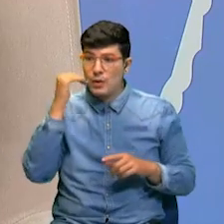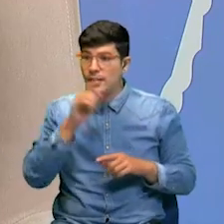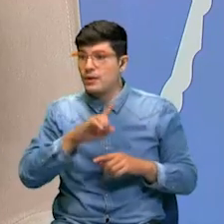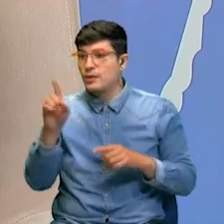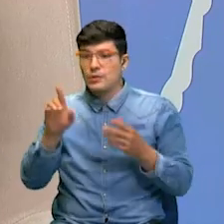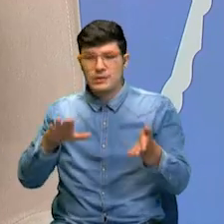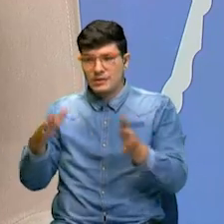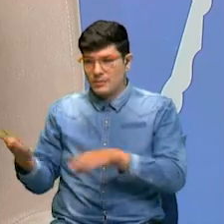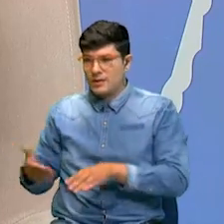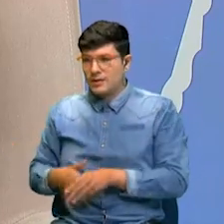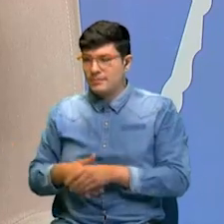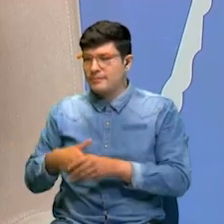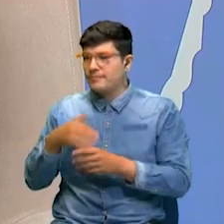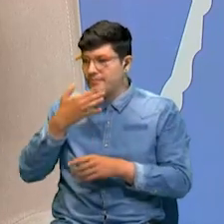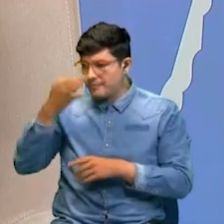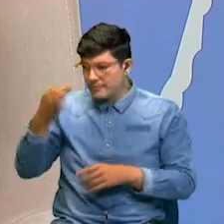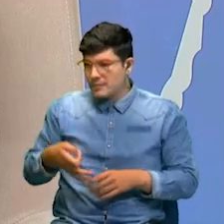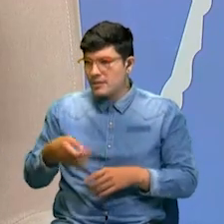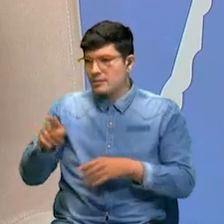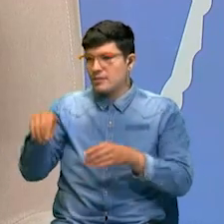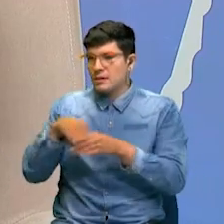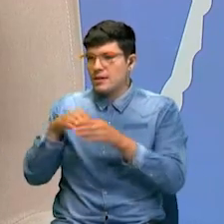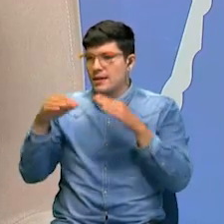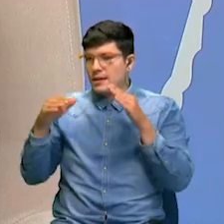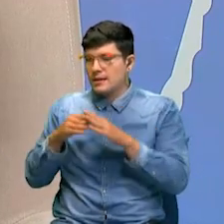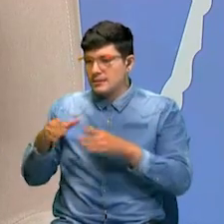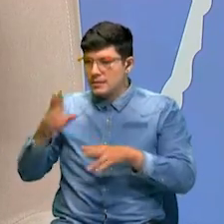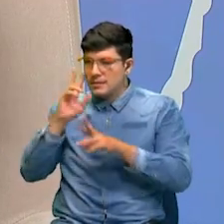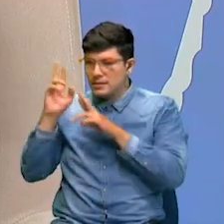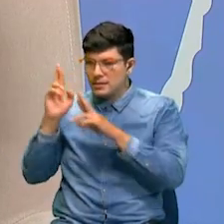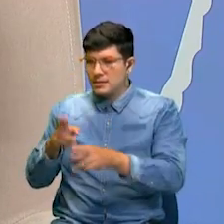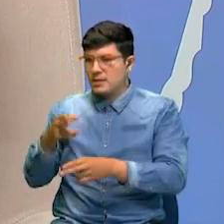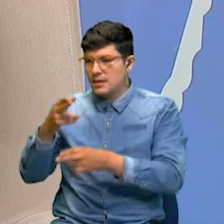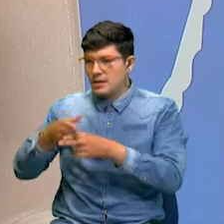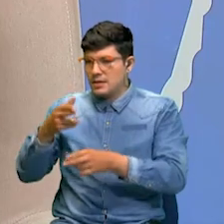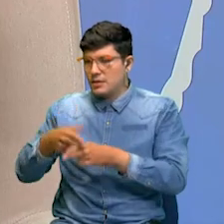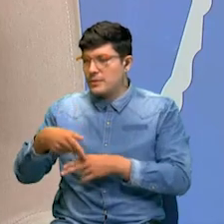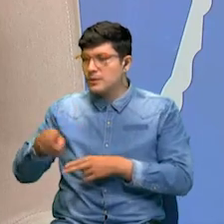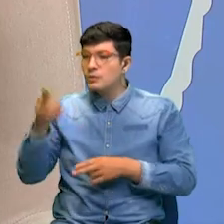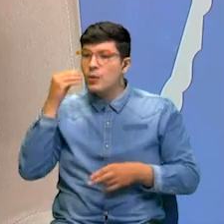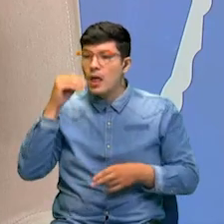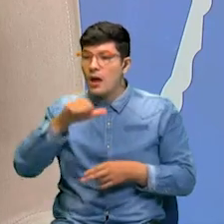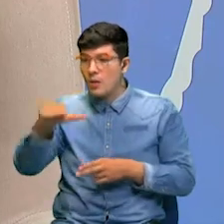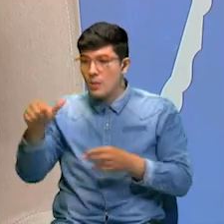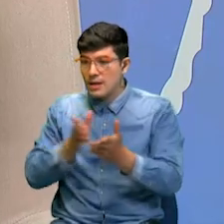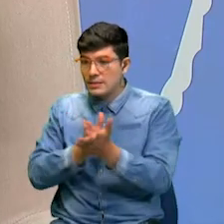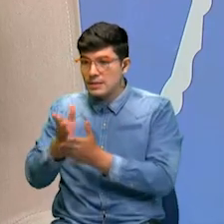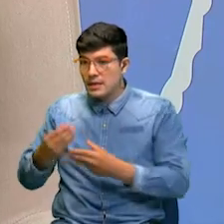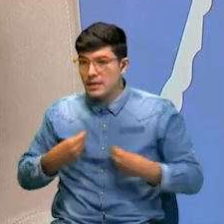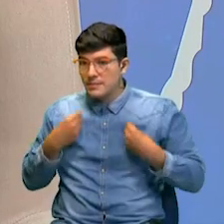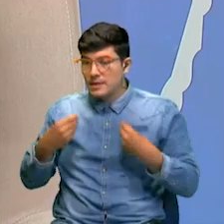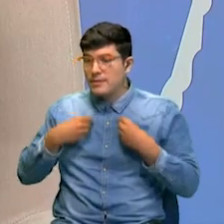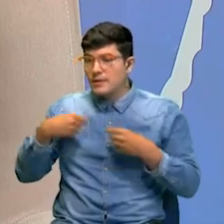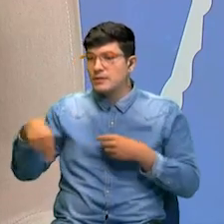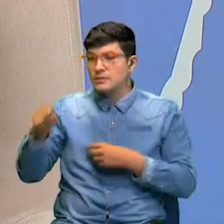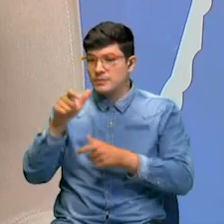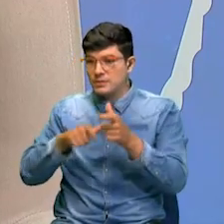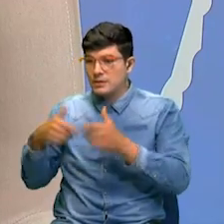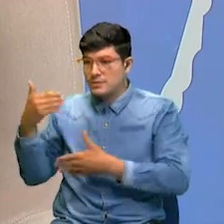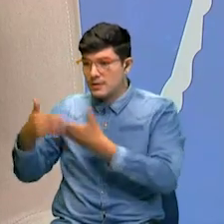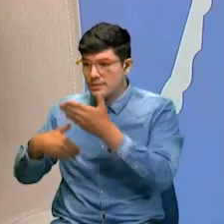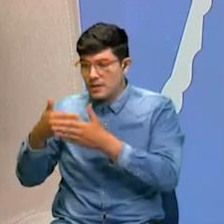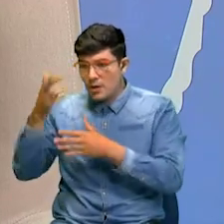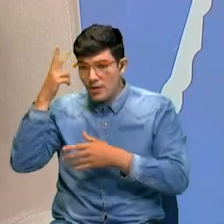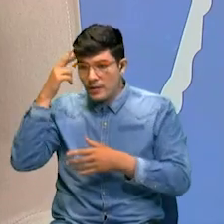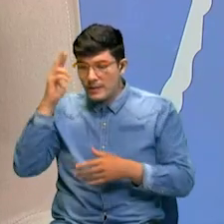muerto, seguramente la casa figuraba todavía a nombre de la abuela que está viva y ellos, obviamente, la